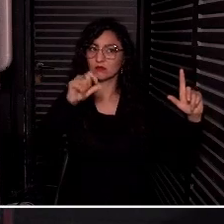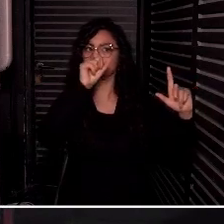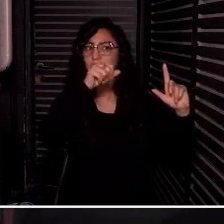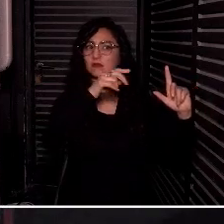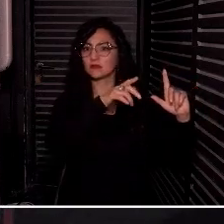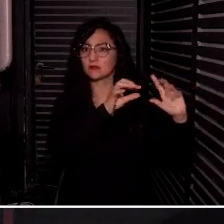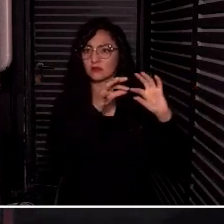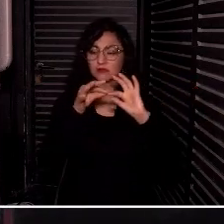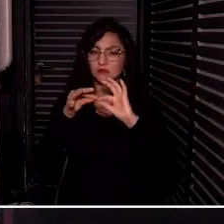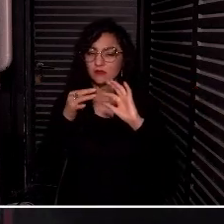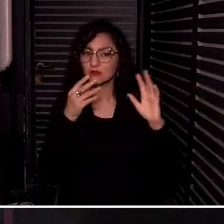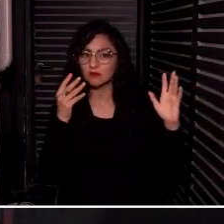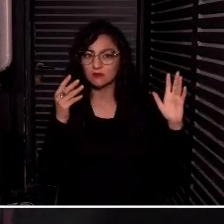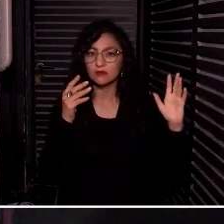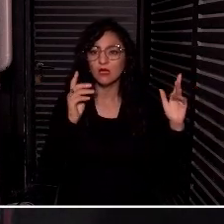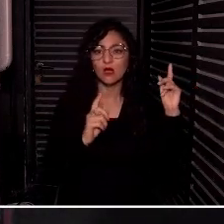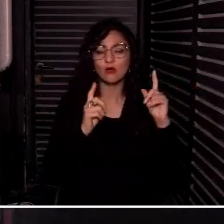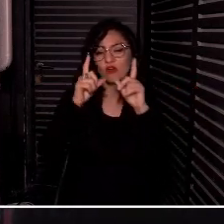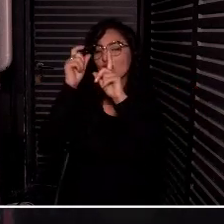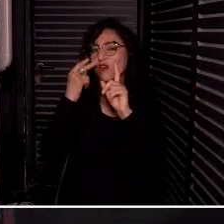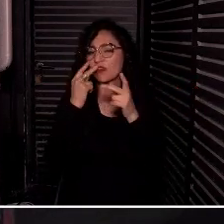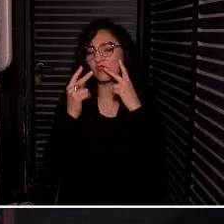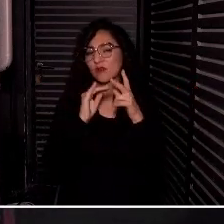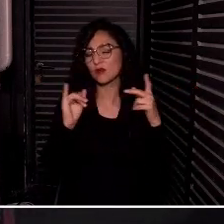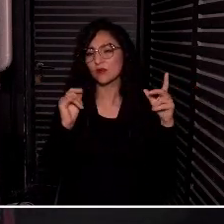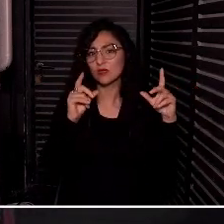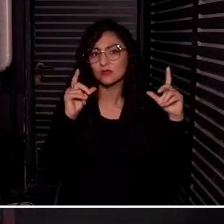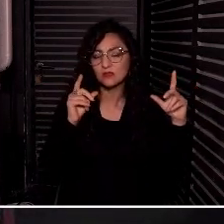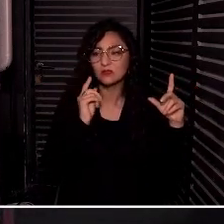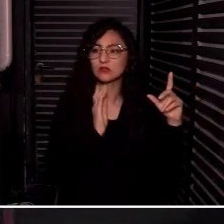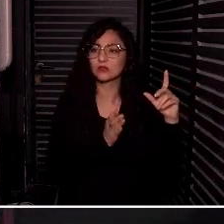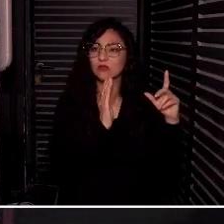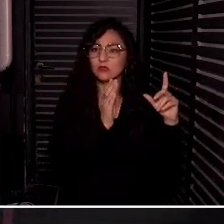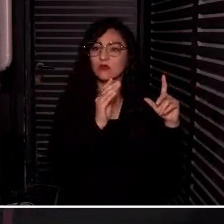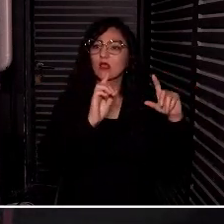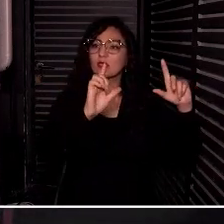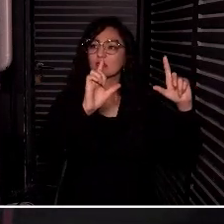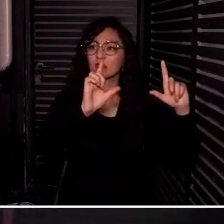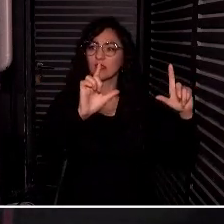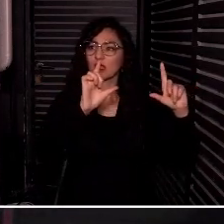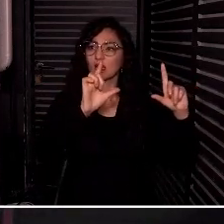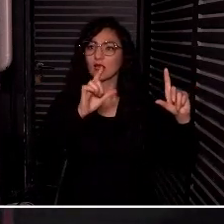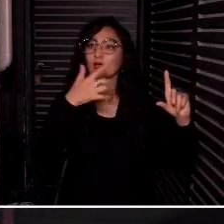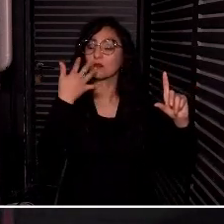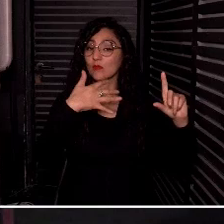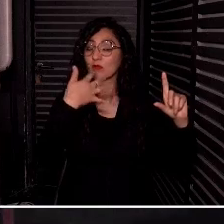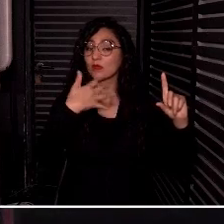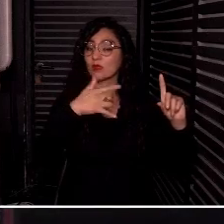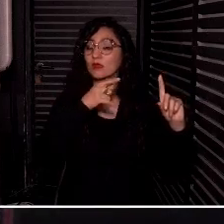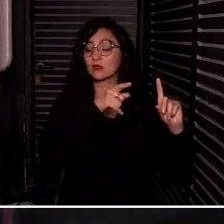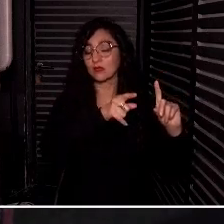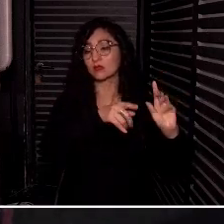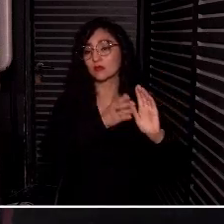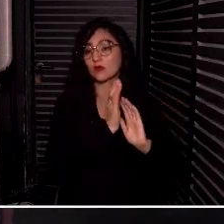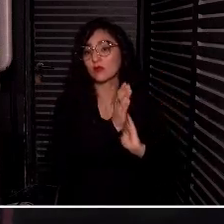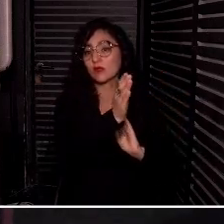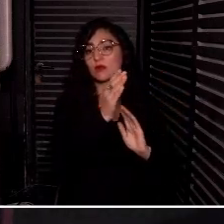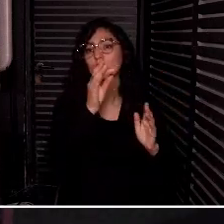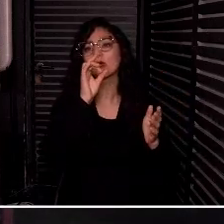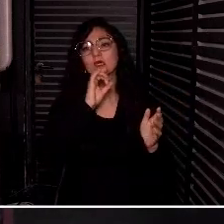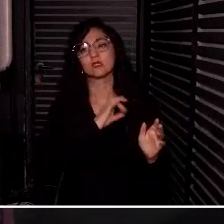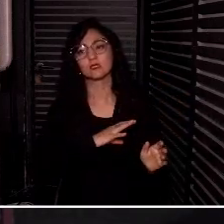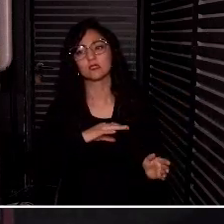para dar la importancia que en general siempre sigue teniendo la televisión en los más importantes Ya vimos que chile es un país de desastres de